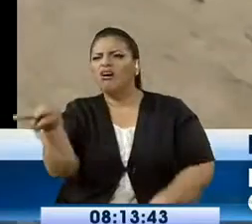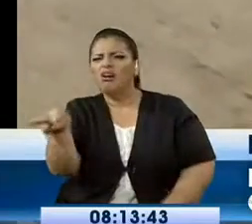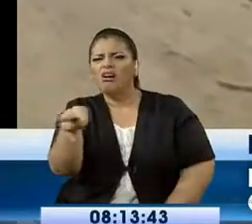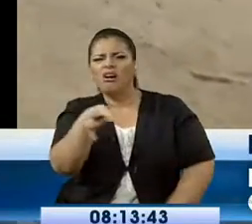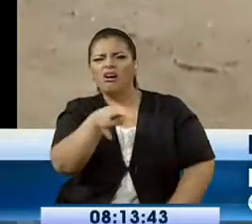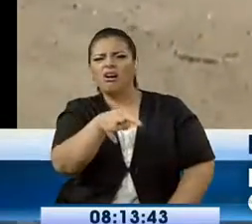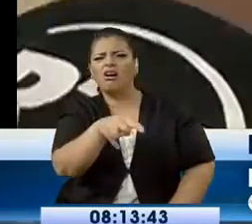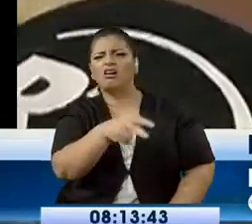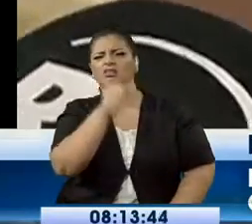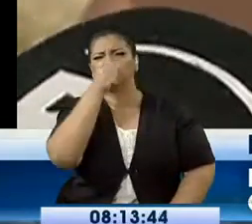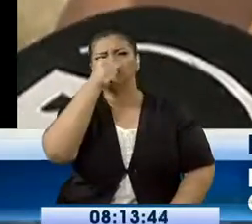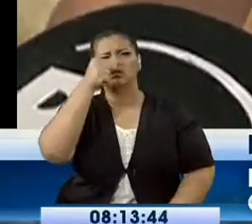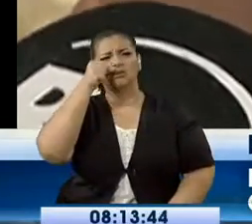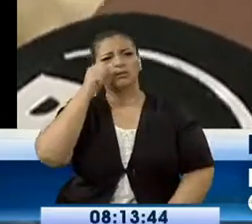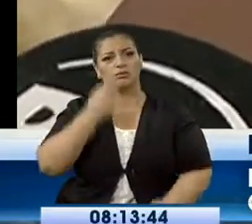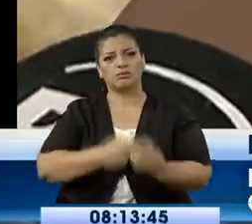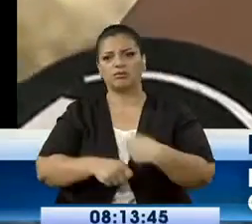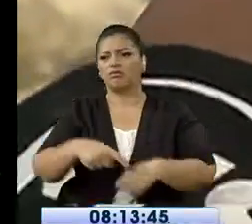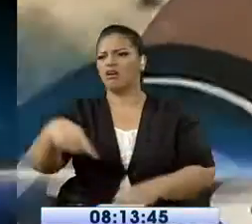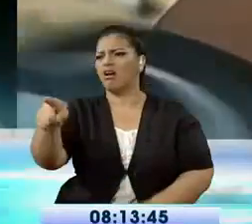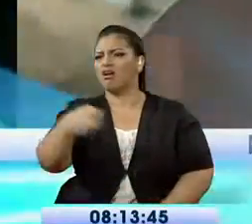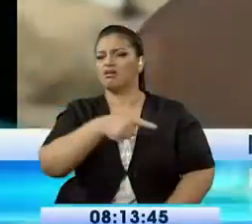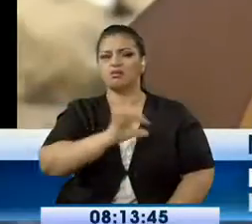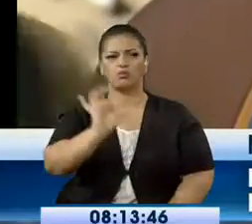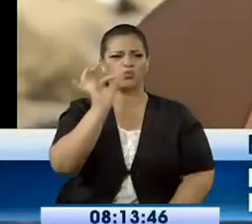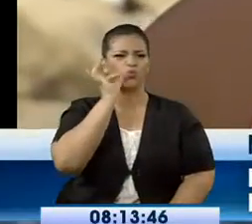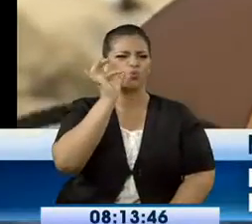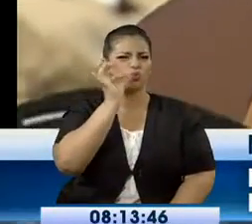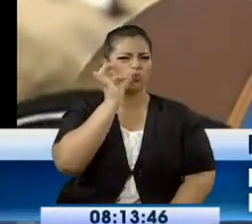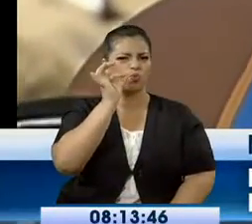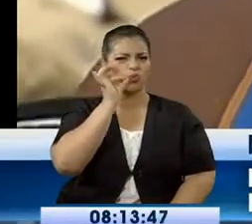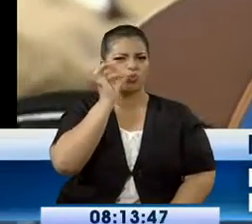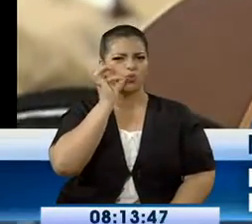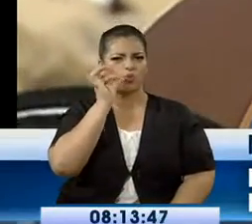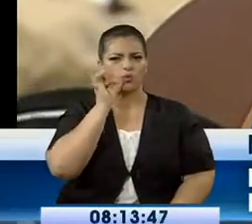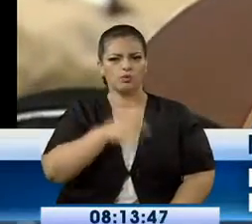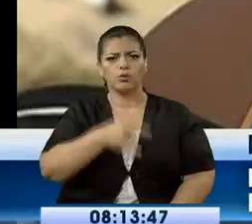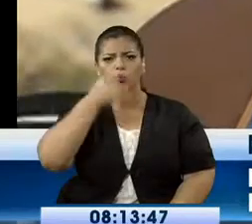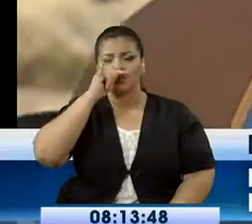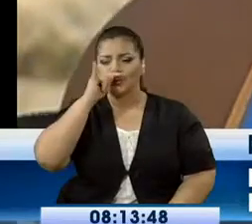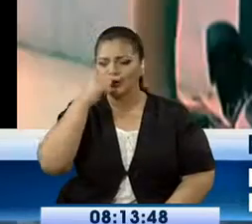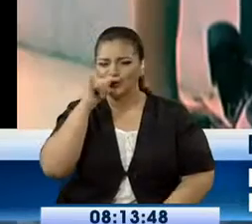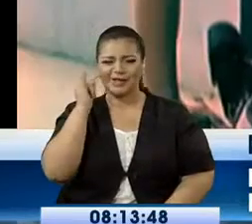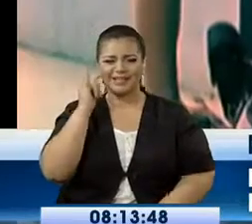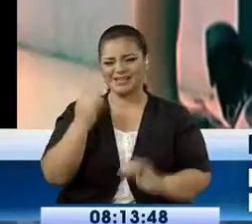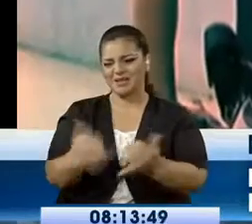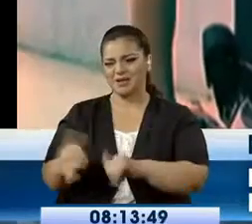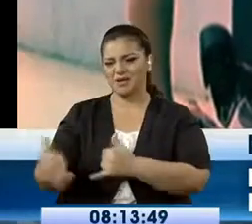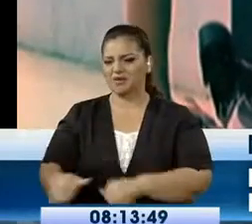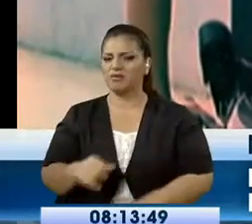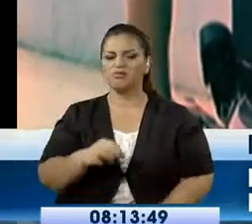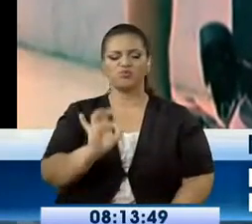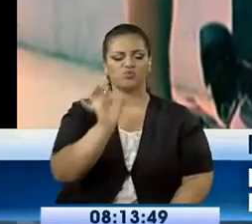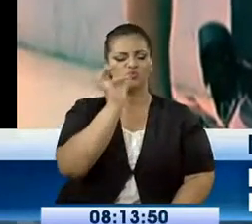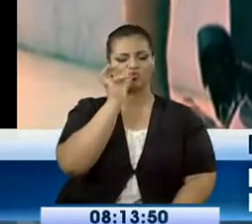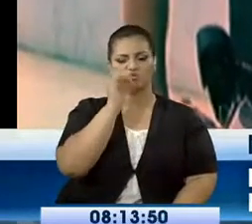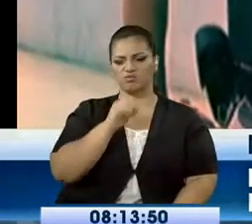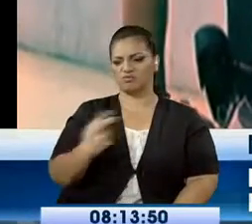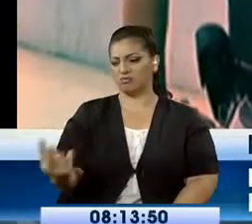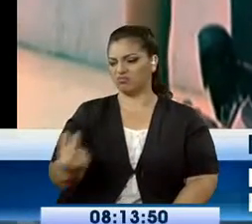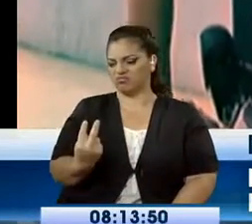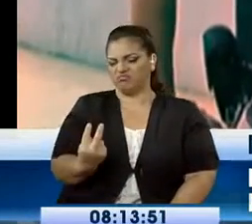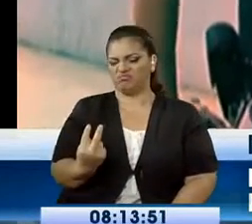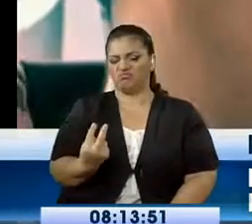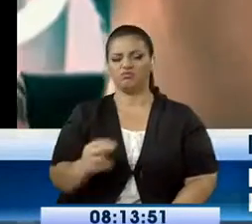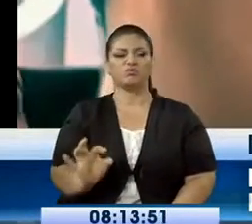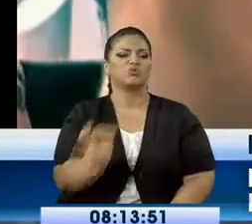toda esa zona. Pasan para arriba y para abajo fumando. No respetan. No respetan los niños que están ahí jugando, no. El encargado del circuito policial Monte